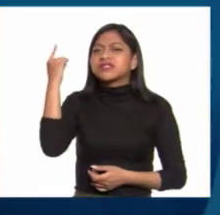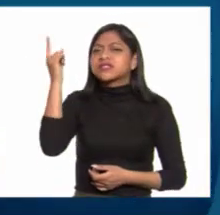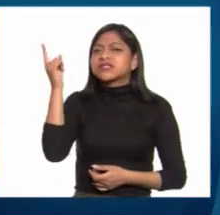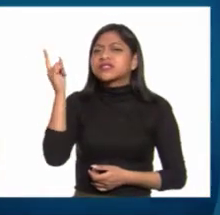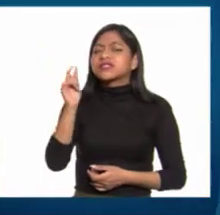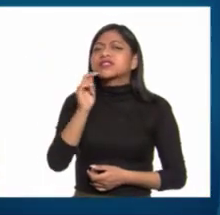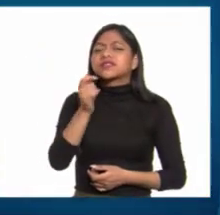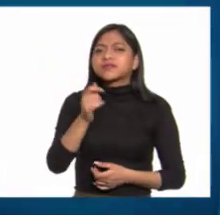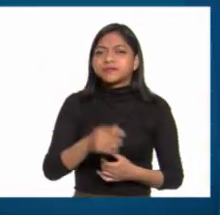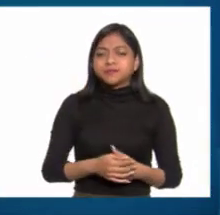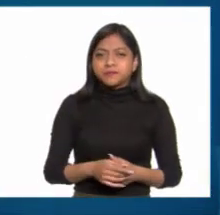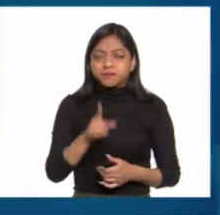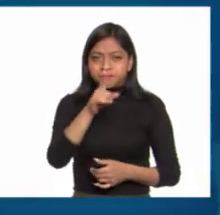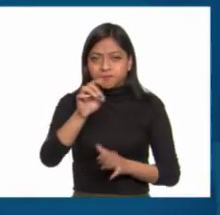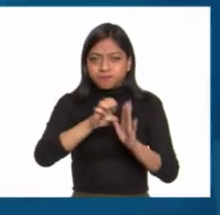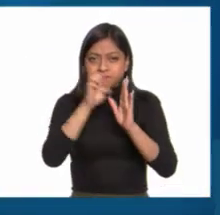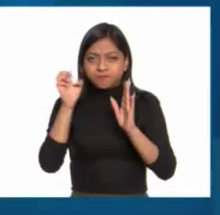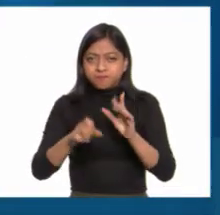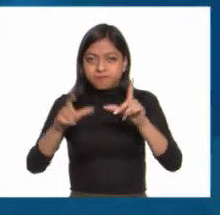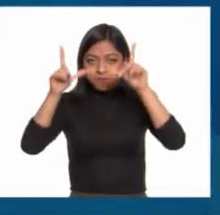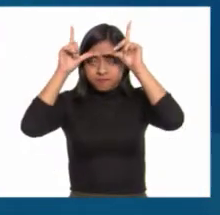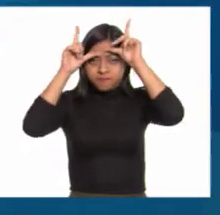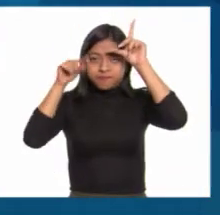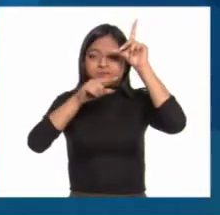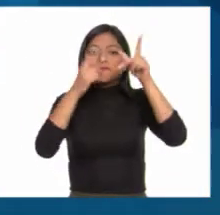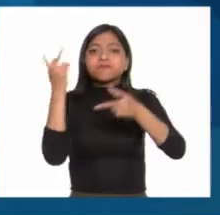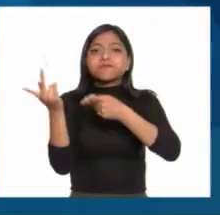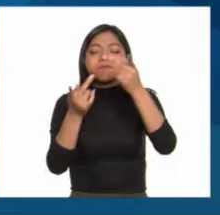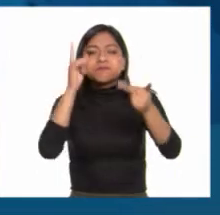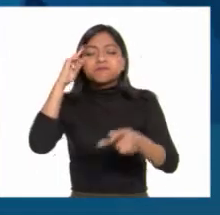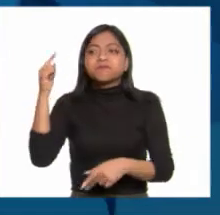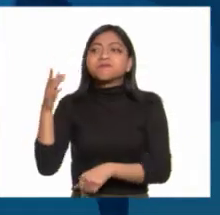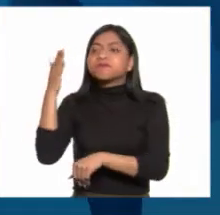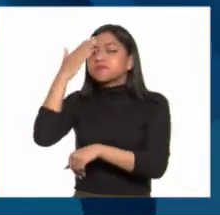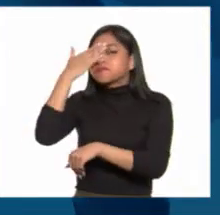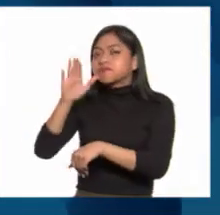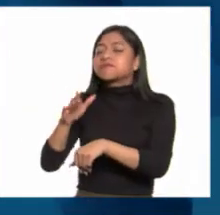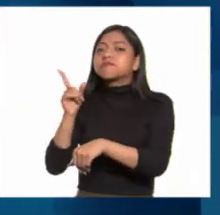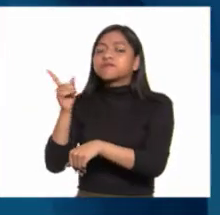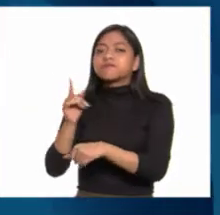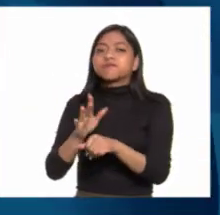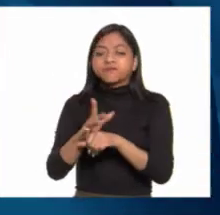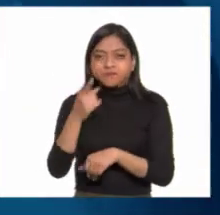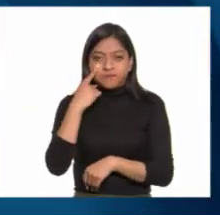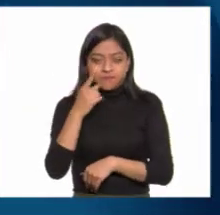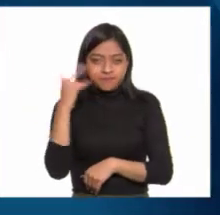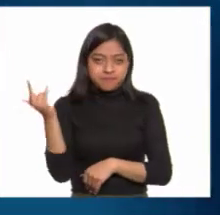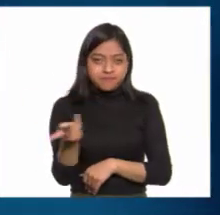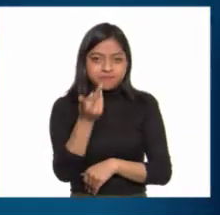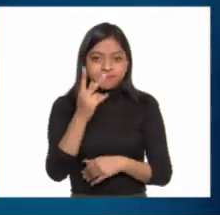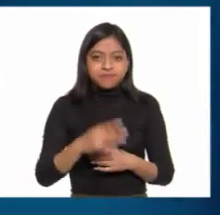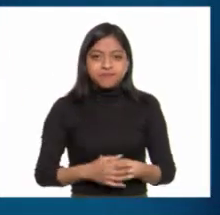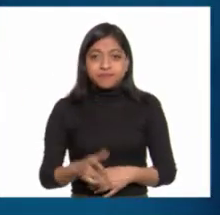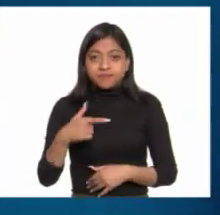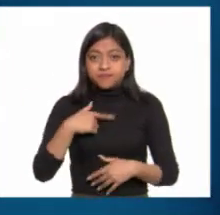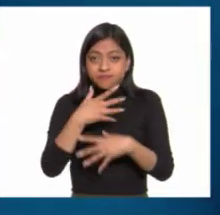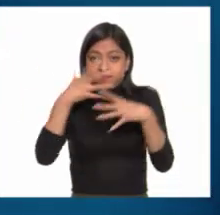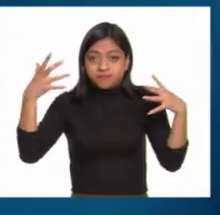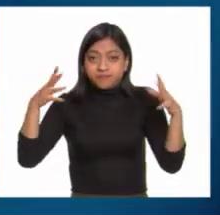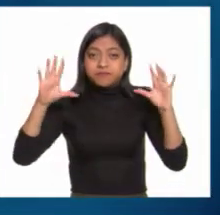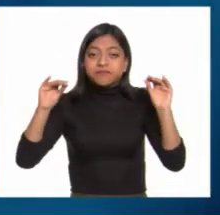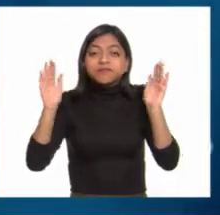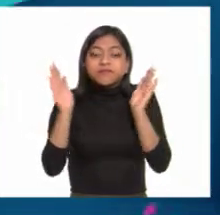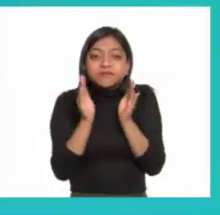ustedes preguntarían para adivinar más rápido? A ver, va mi primera pregunta. Venga. ¿Soy grande o